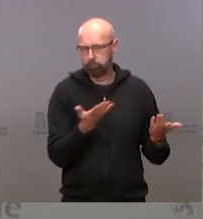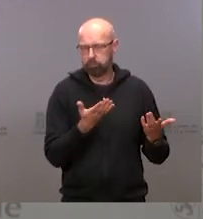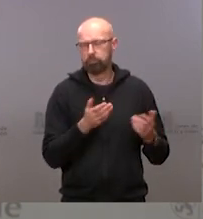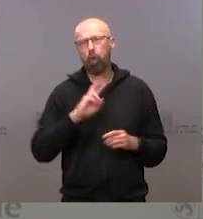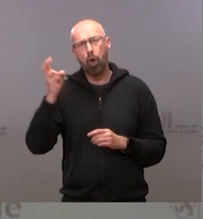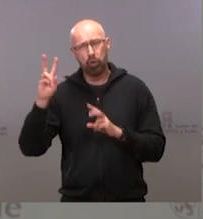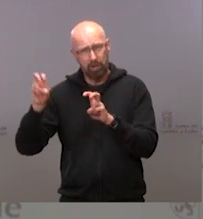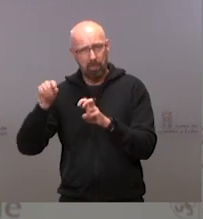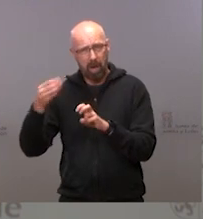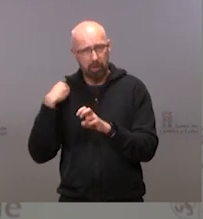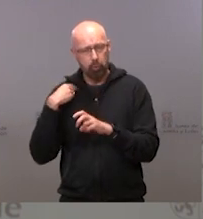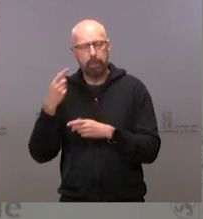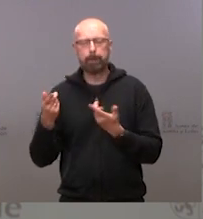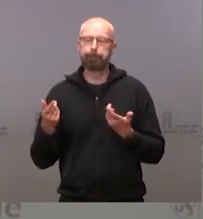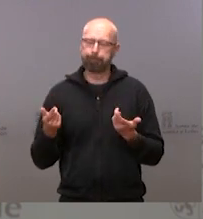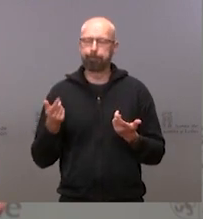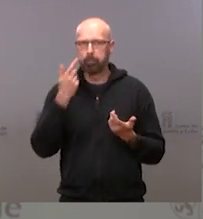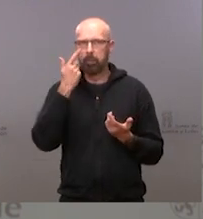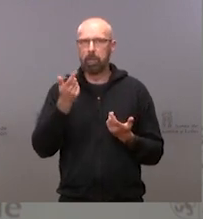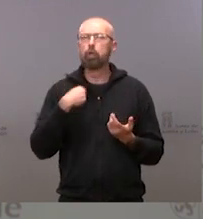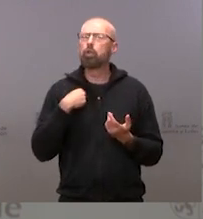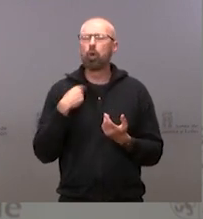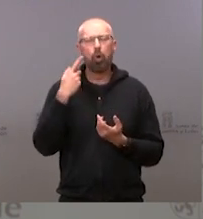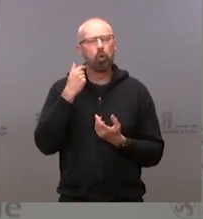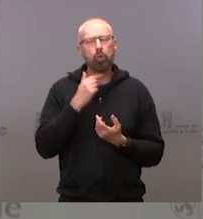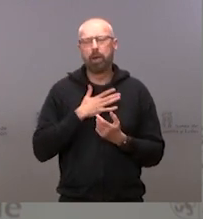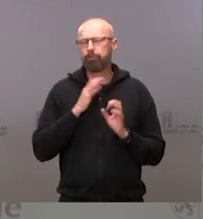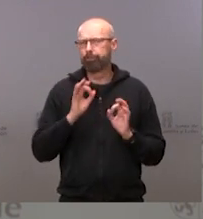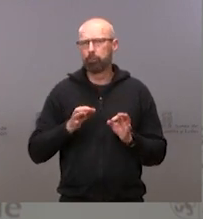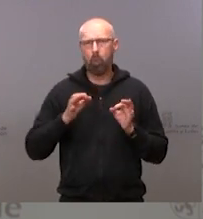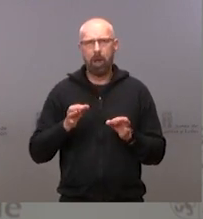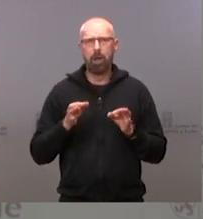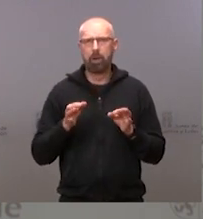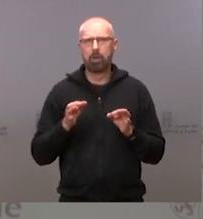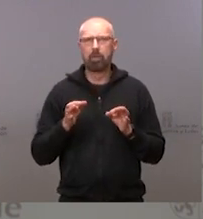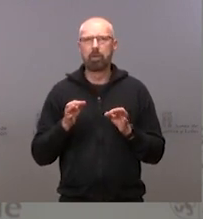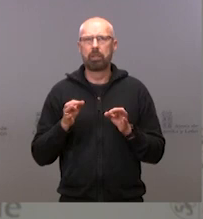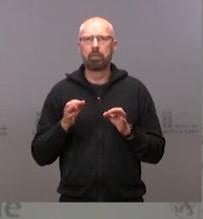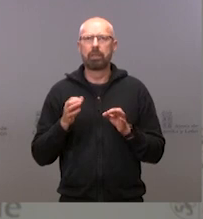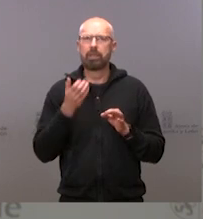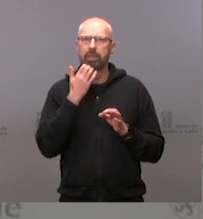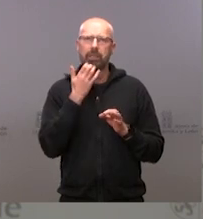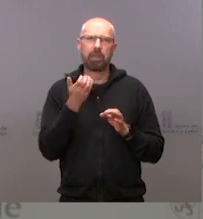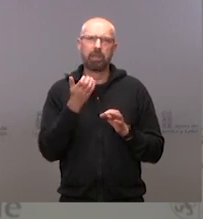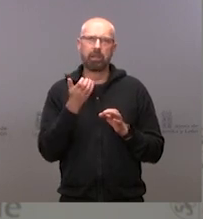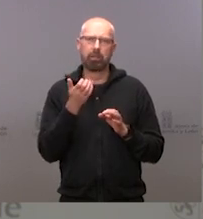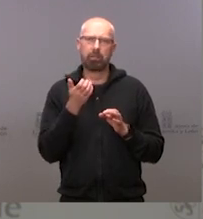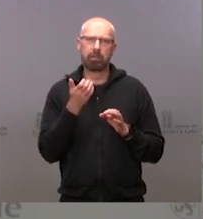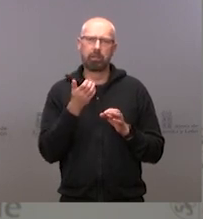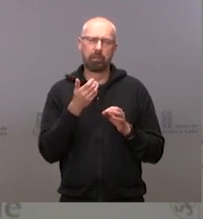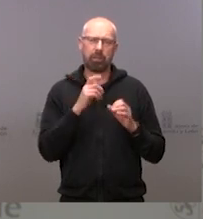mire yo tengo por costumbre no revelar y descubrir